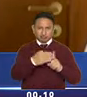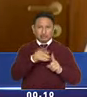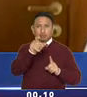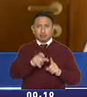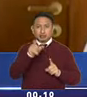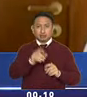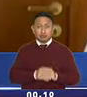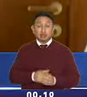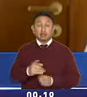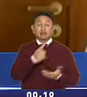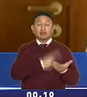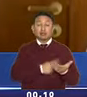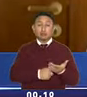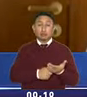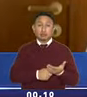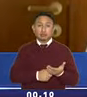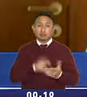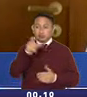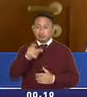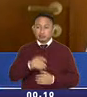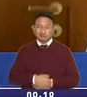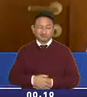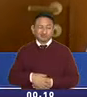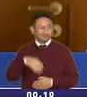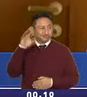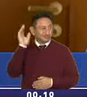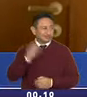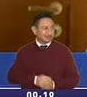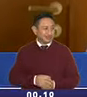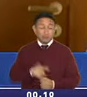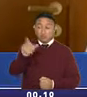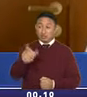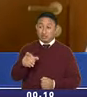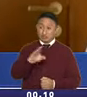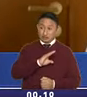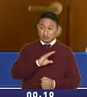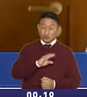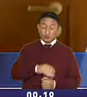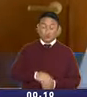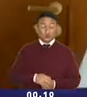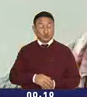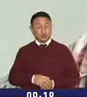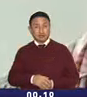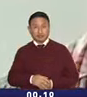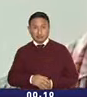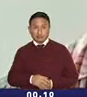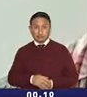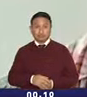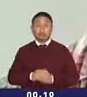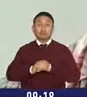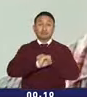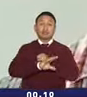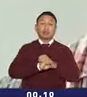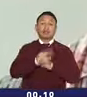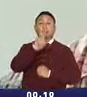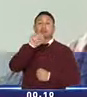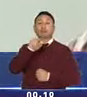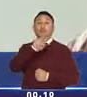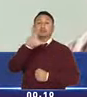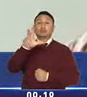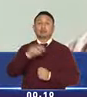que las audiencias se decepcionen de la imagen y la reputación de ciertos candidatos. Esta campaña